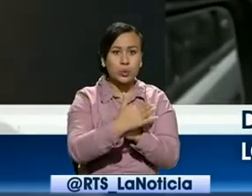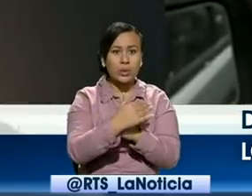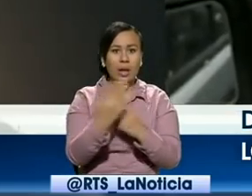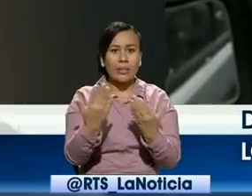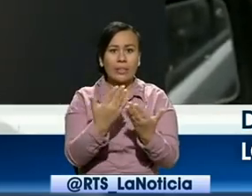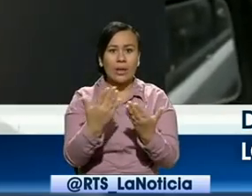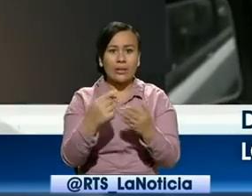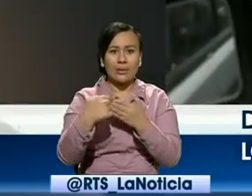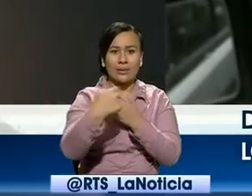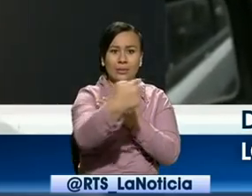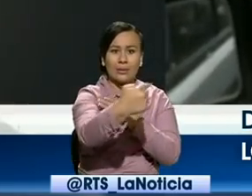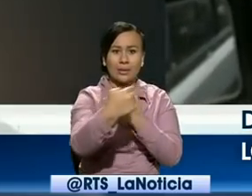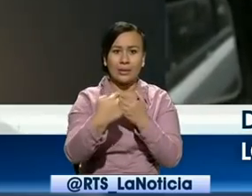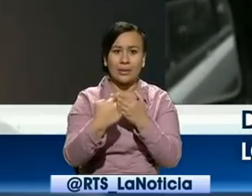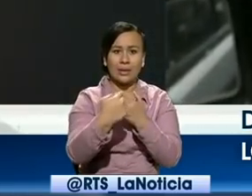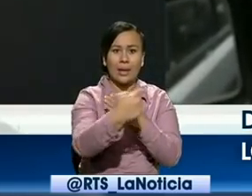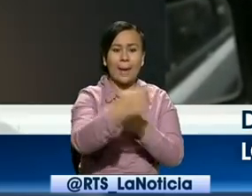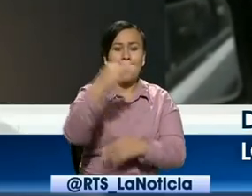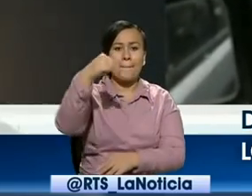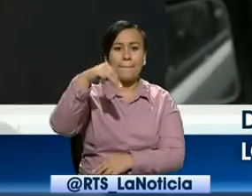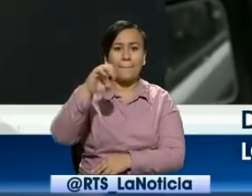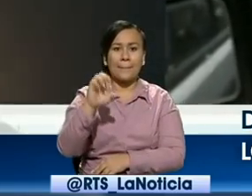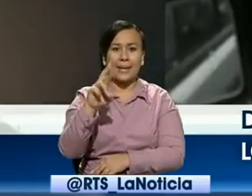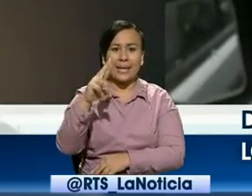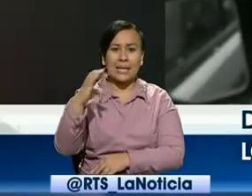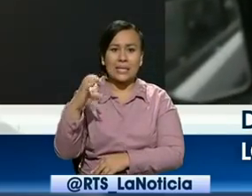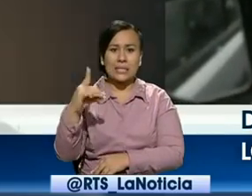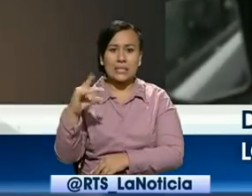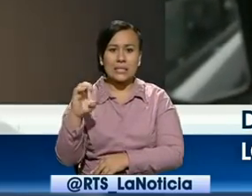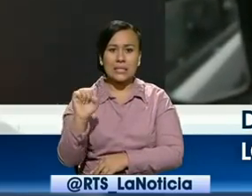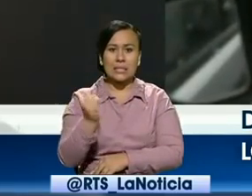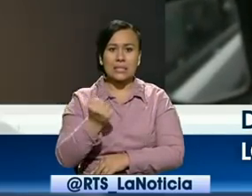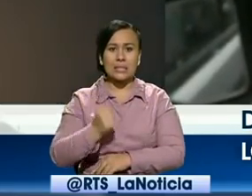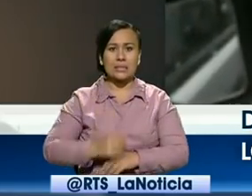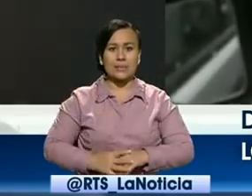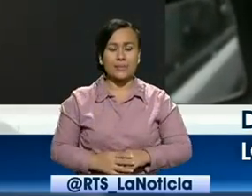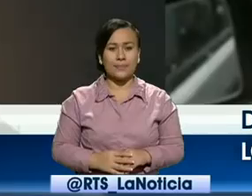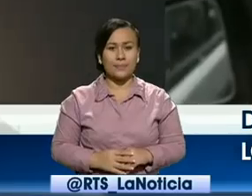la altura del recinto Las Mercedes.